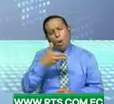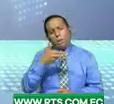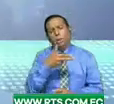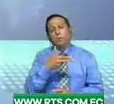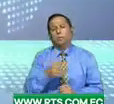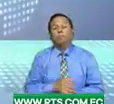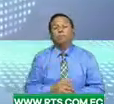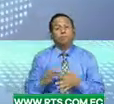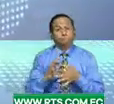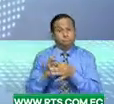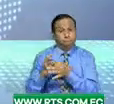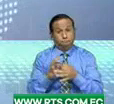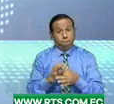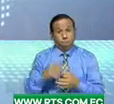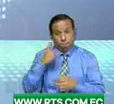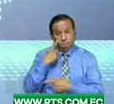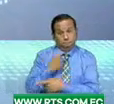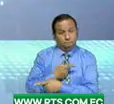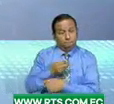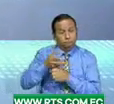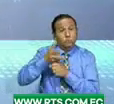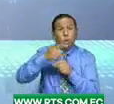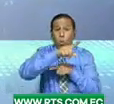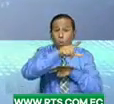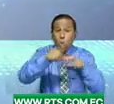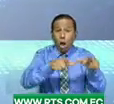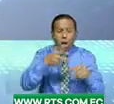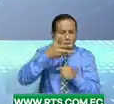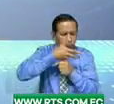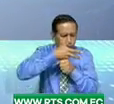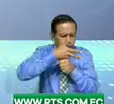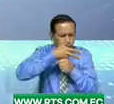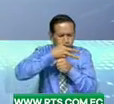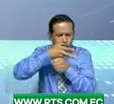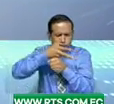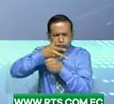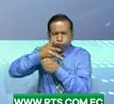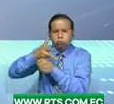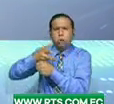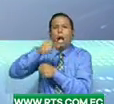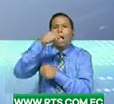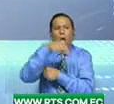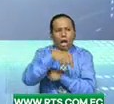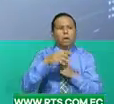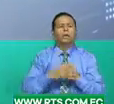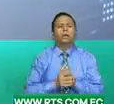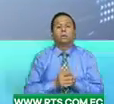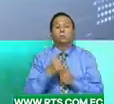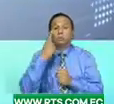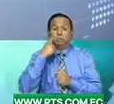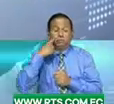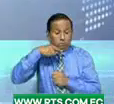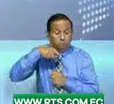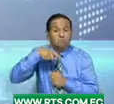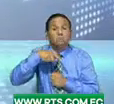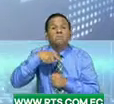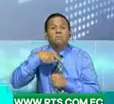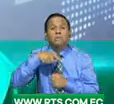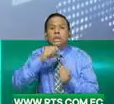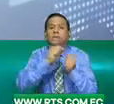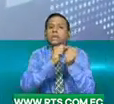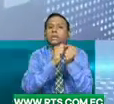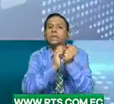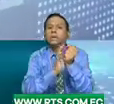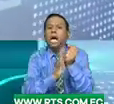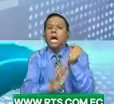mi compañero está graficando el lugar donde se suscitó todo. Incluso todavía se muestra cómo